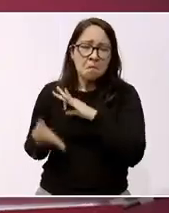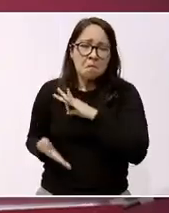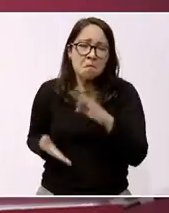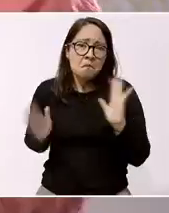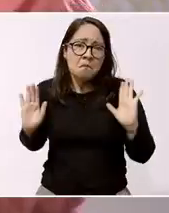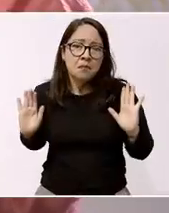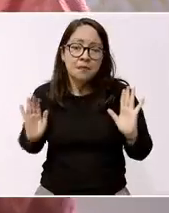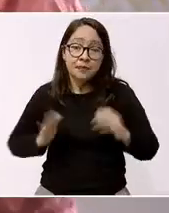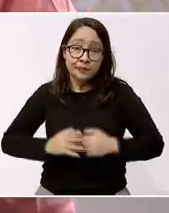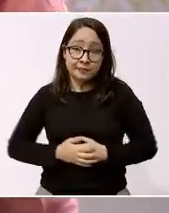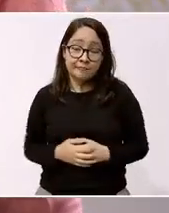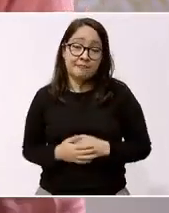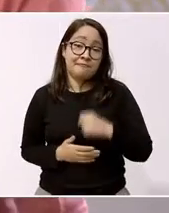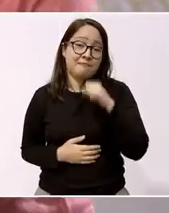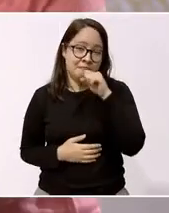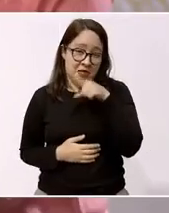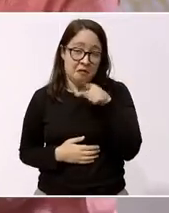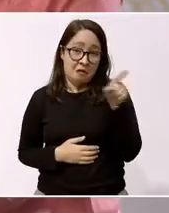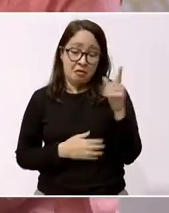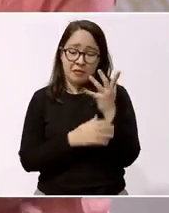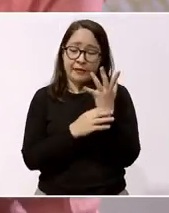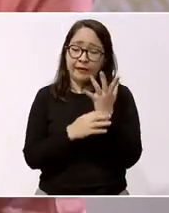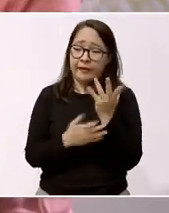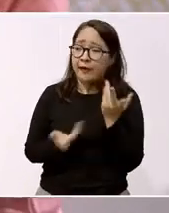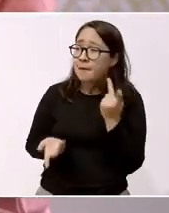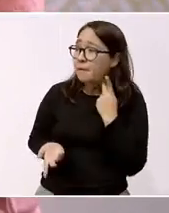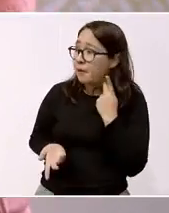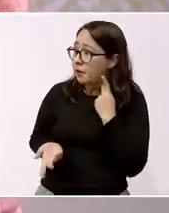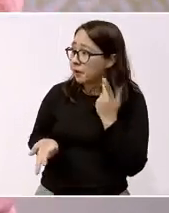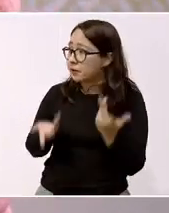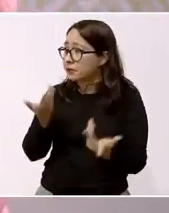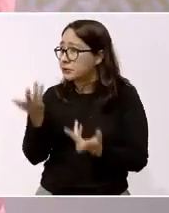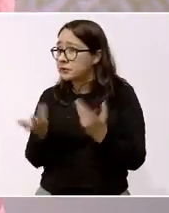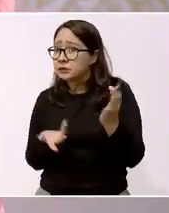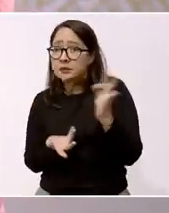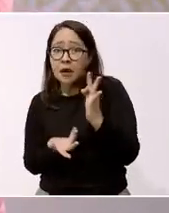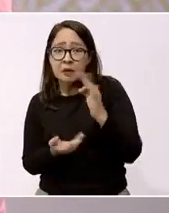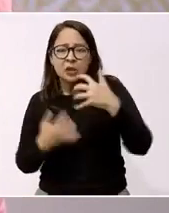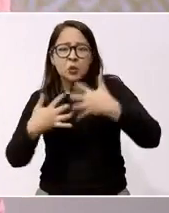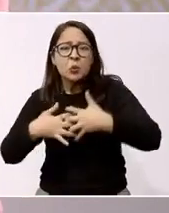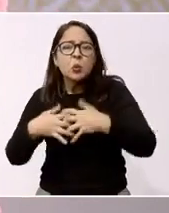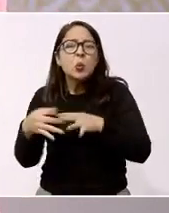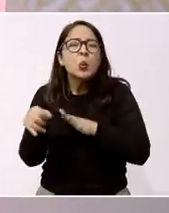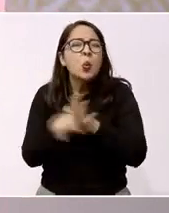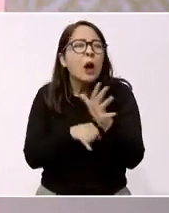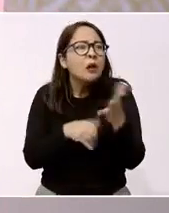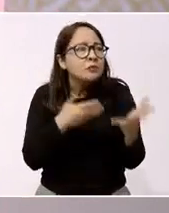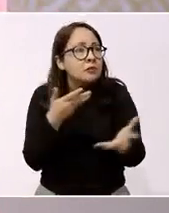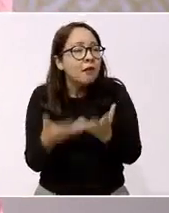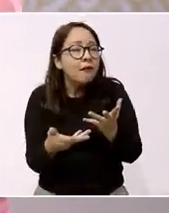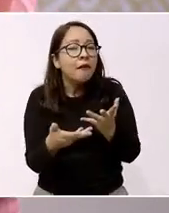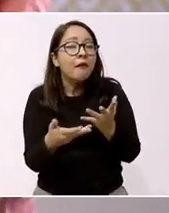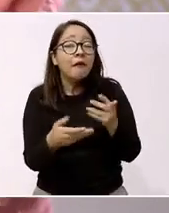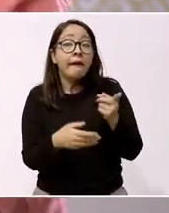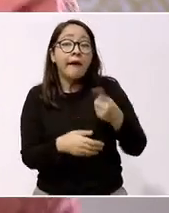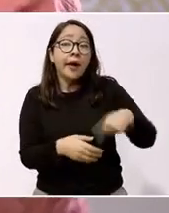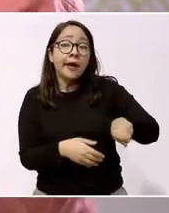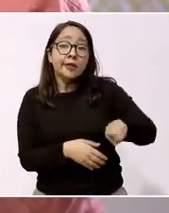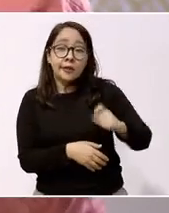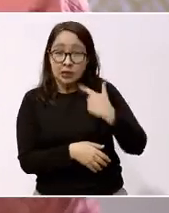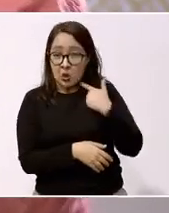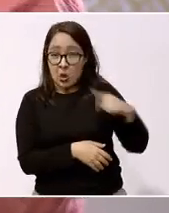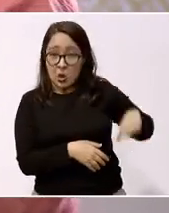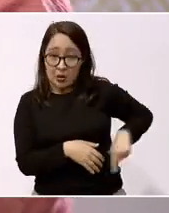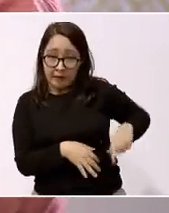Y se les decía que si cuál era la política industrial que tenían, y decían que la mejor